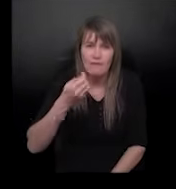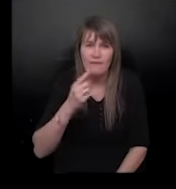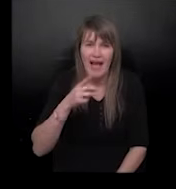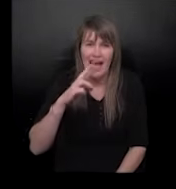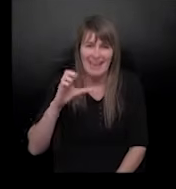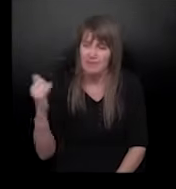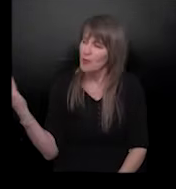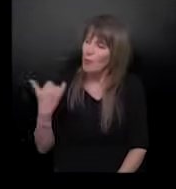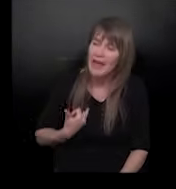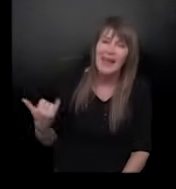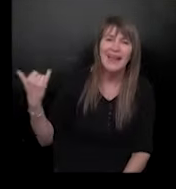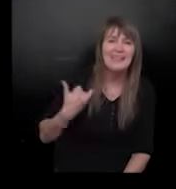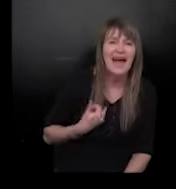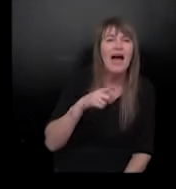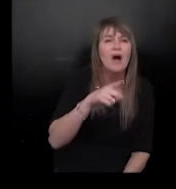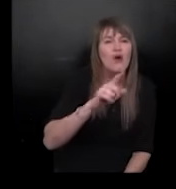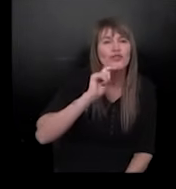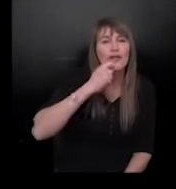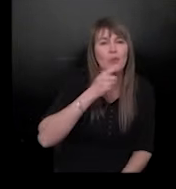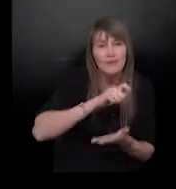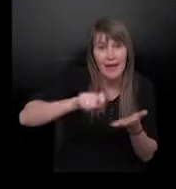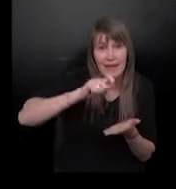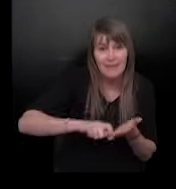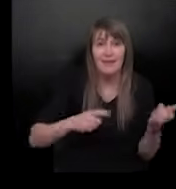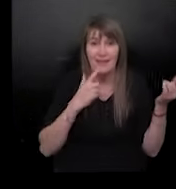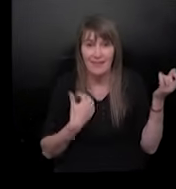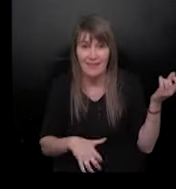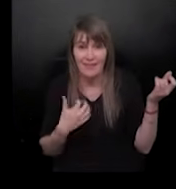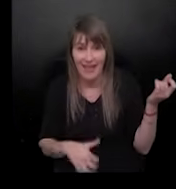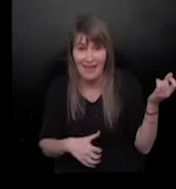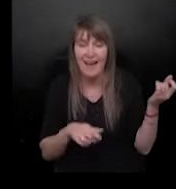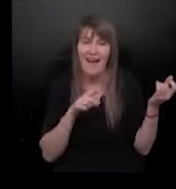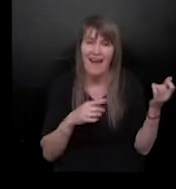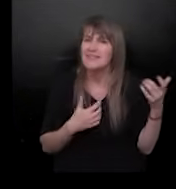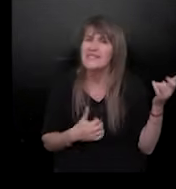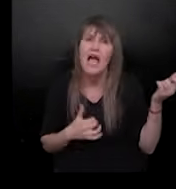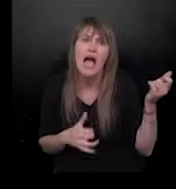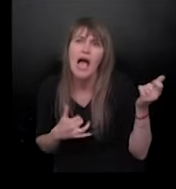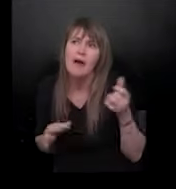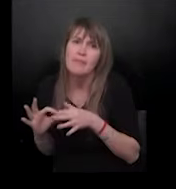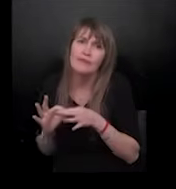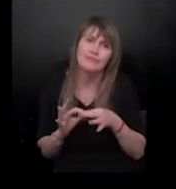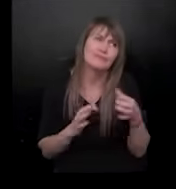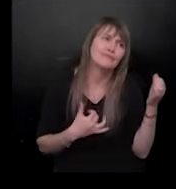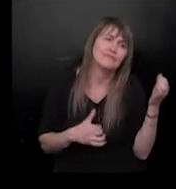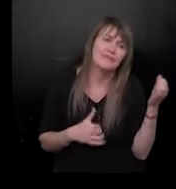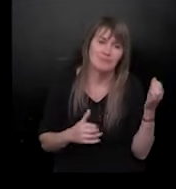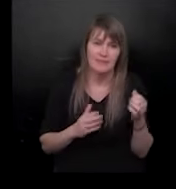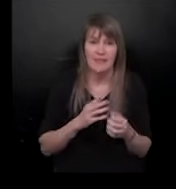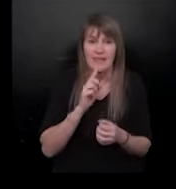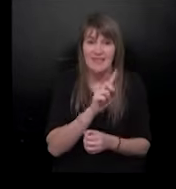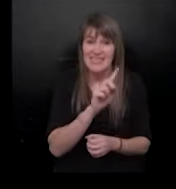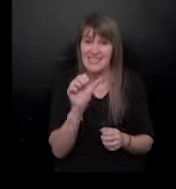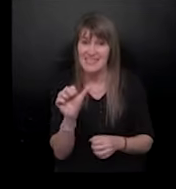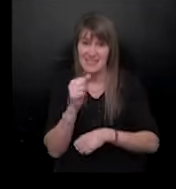Nos contaron también que te gustaba escribir y que tocabas la guitarra, que la llevabas con vos a todos lados. Supimos que a los